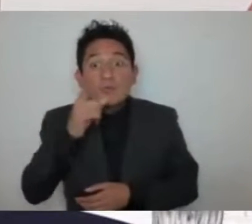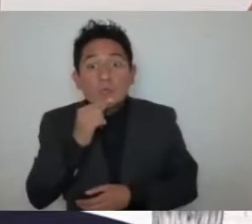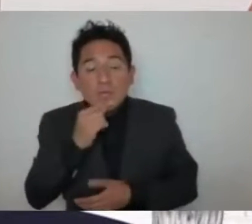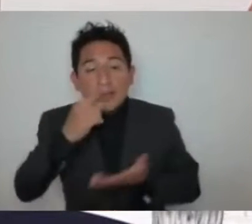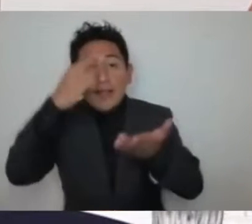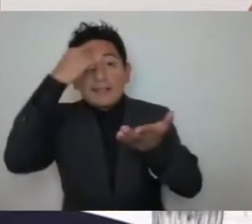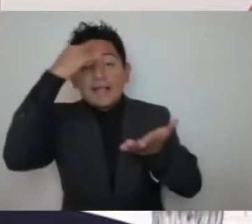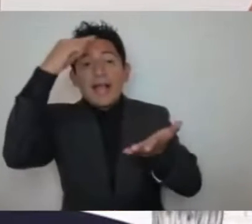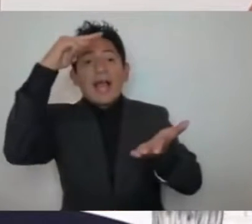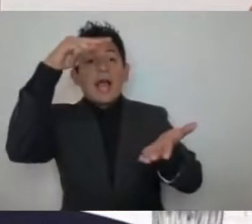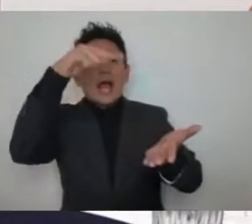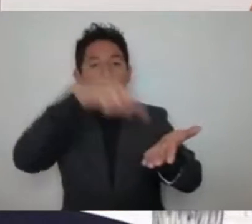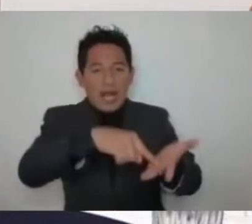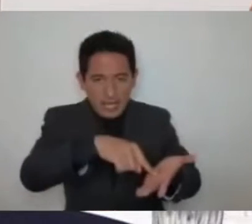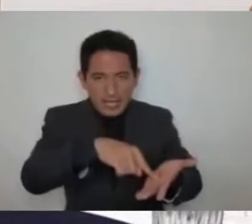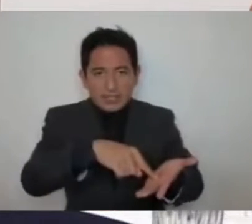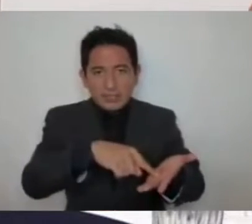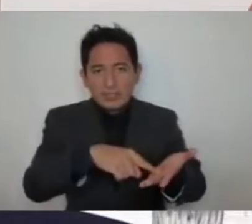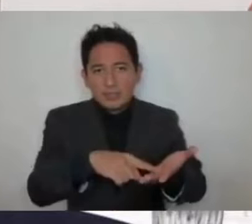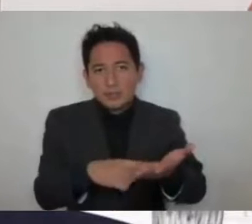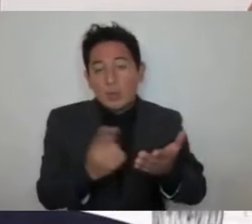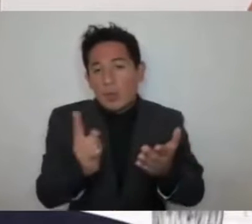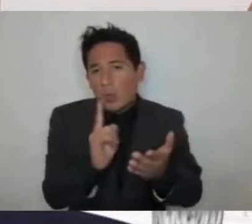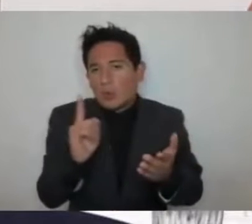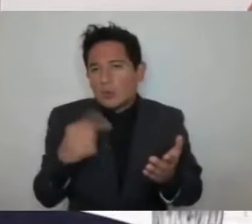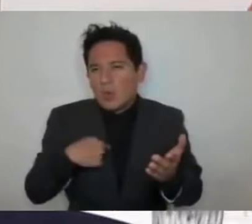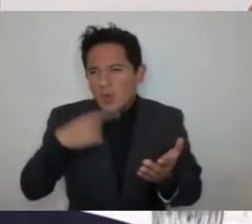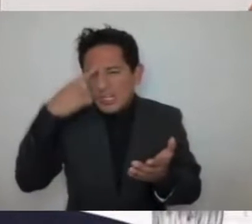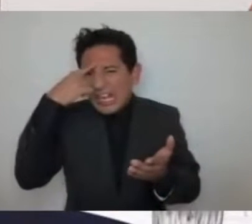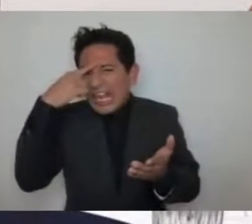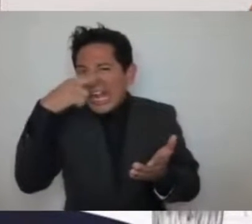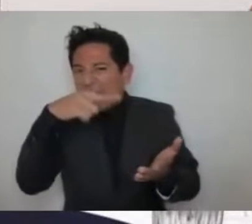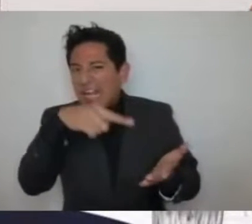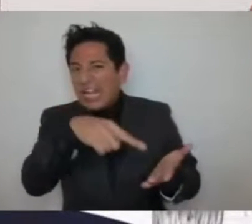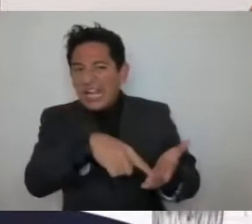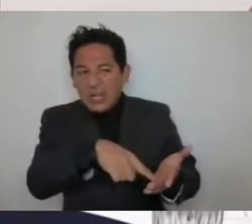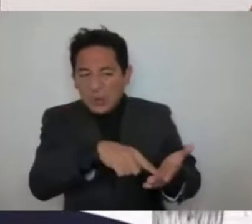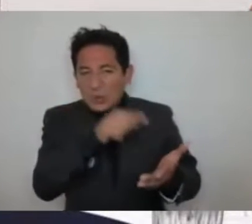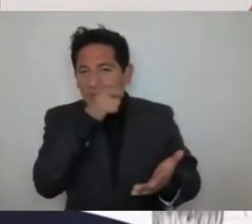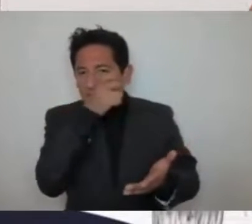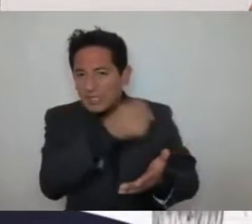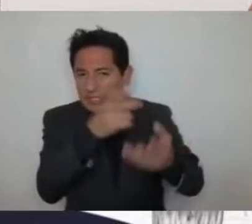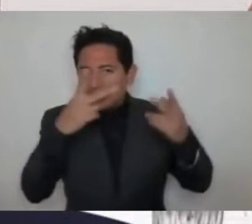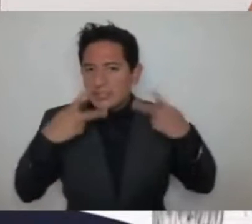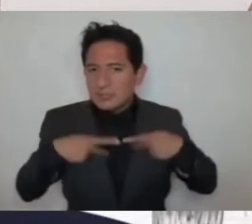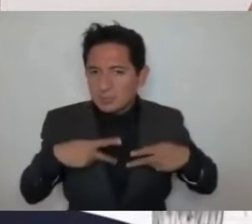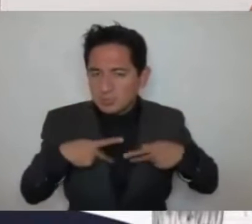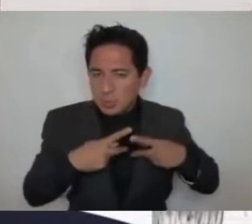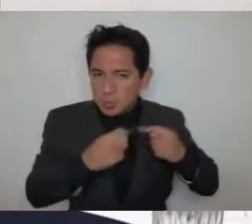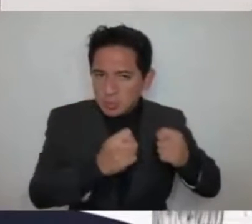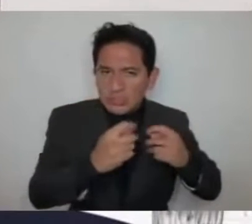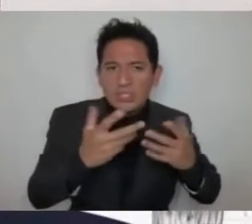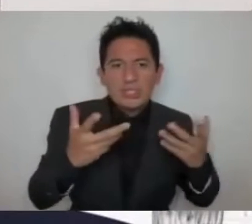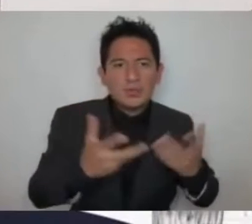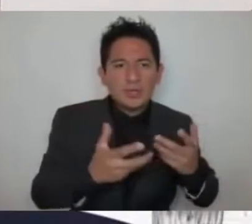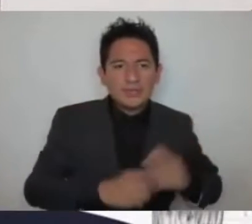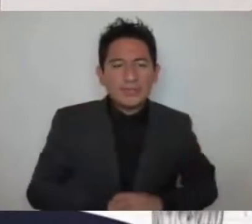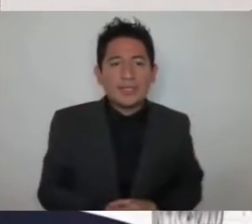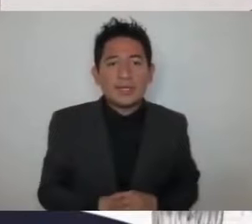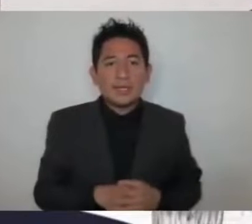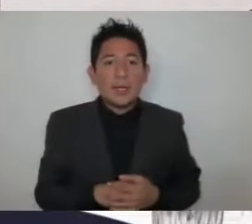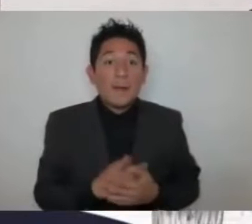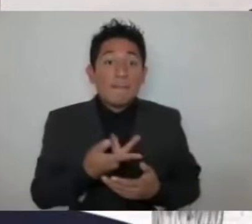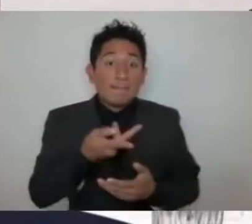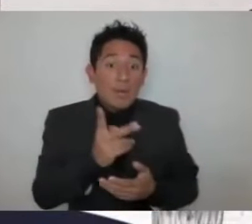significa una sospecha razonable y qué qué actos o qué indicios no podrían constituir